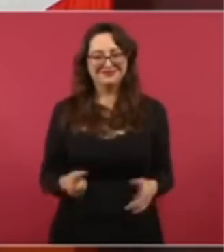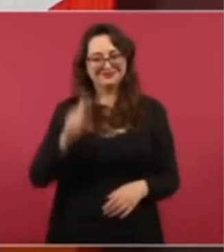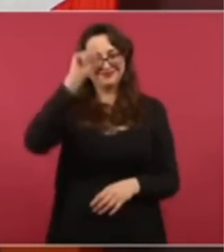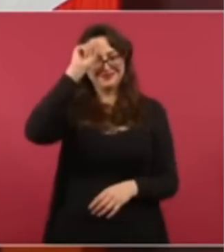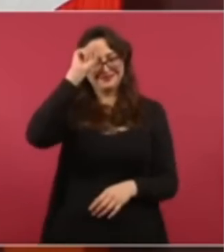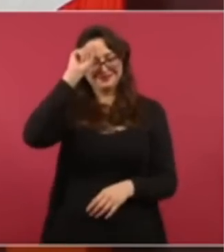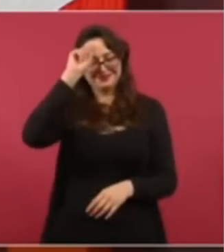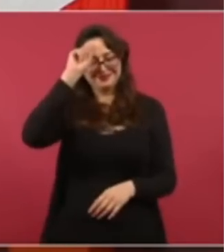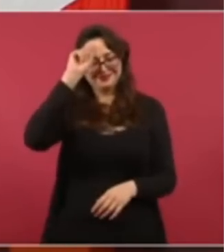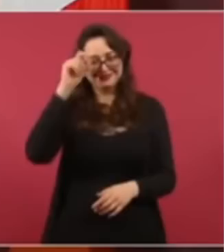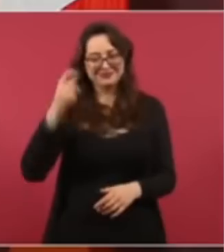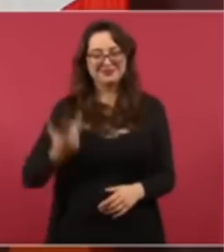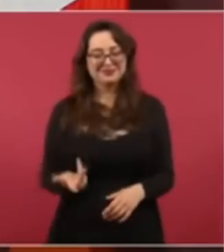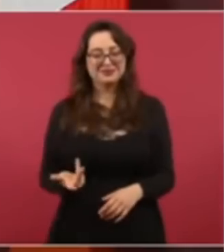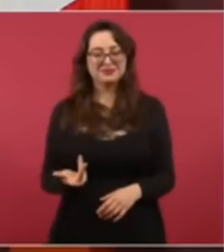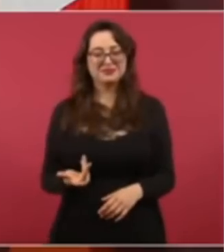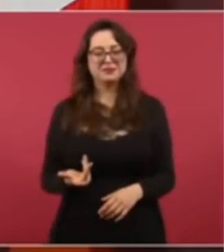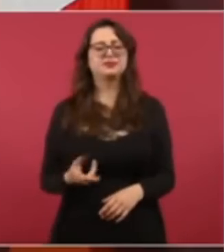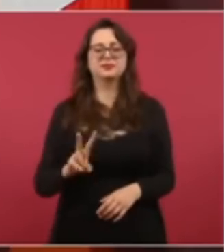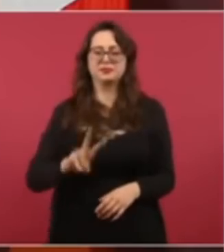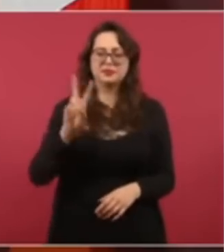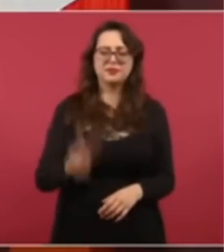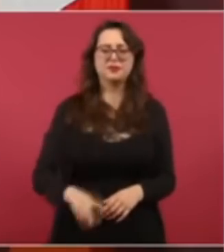Biden se ha portado muy bien,